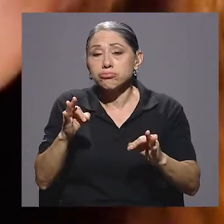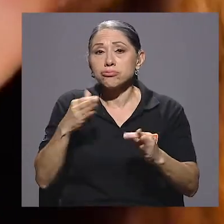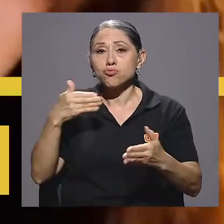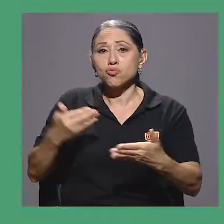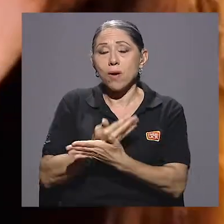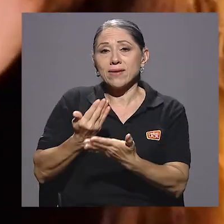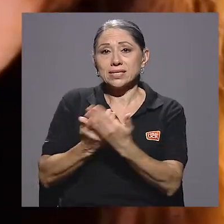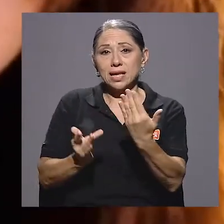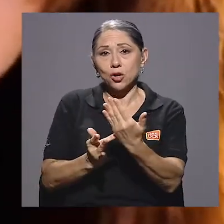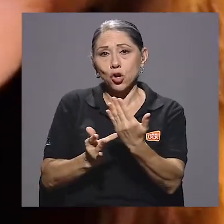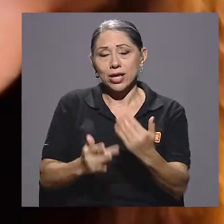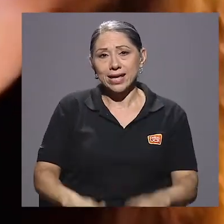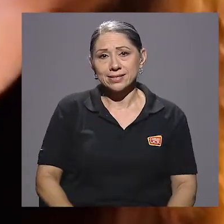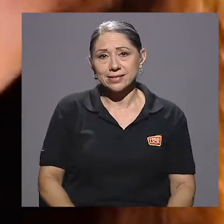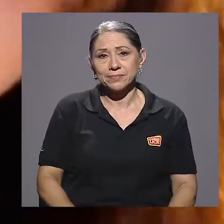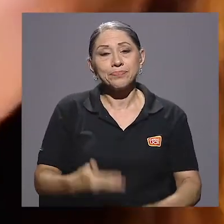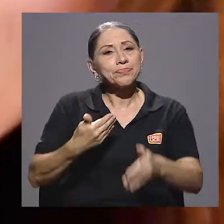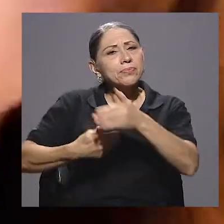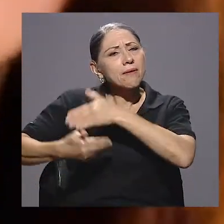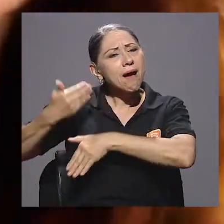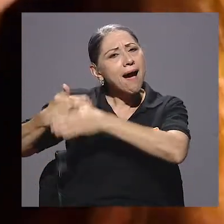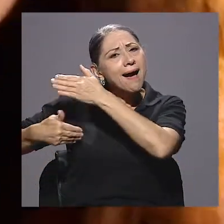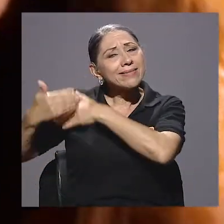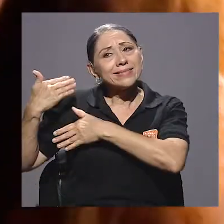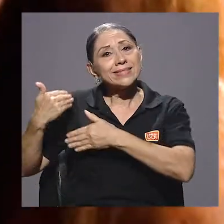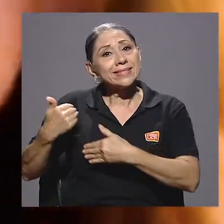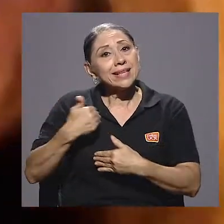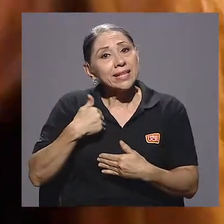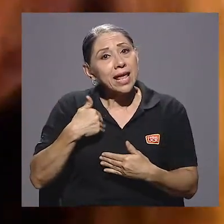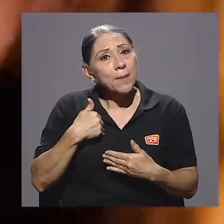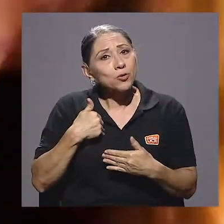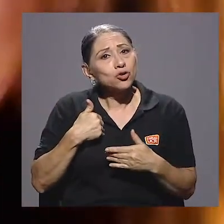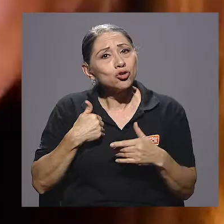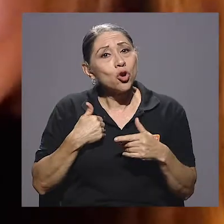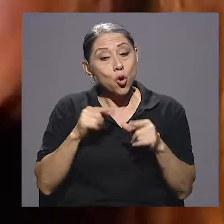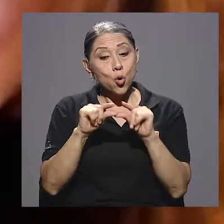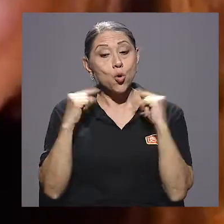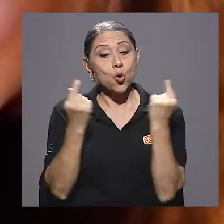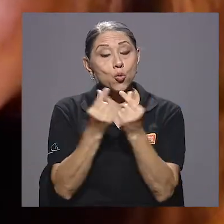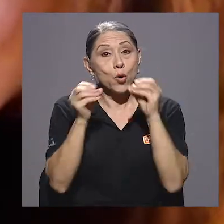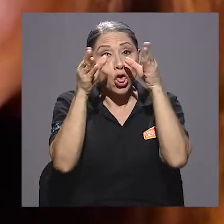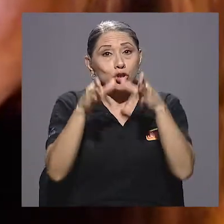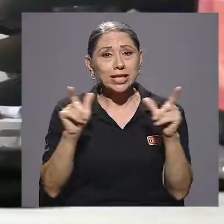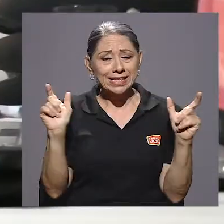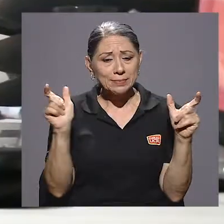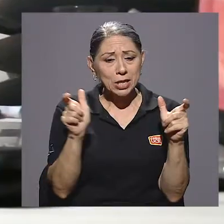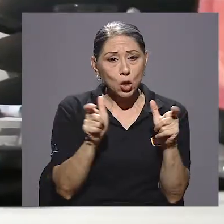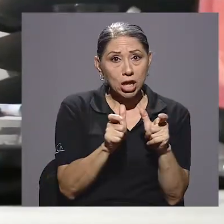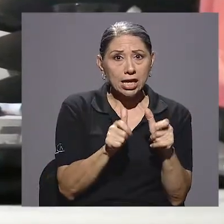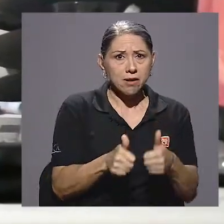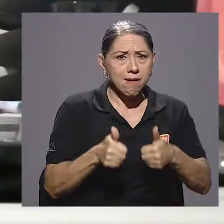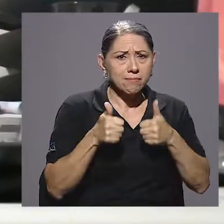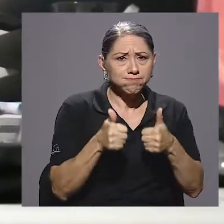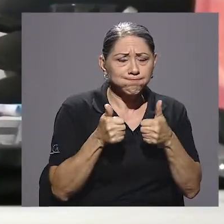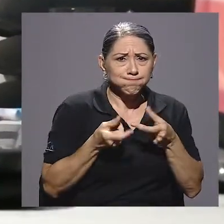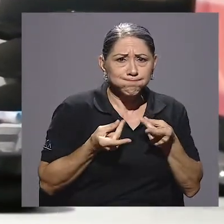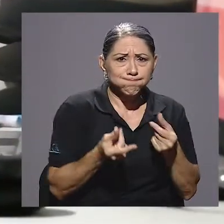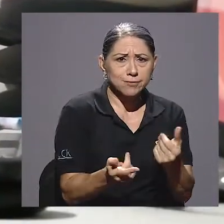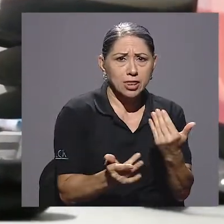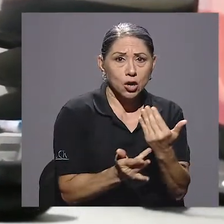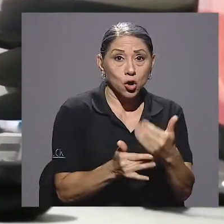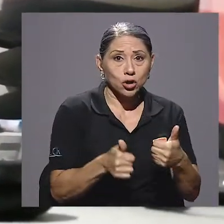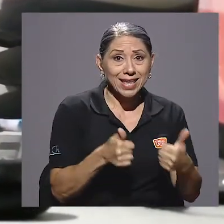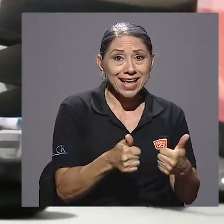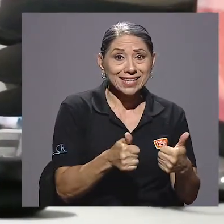¿verdad? Mientras teníamos una minoría de docentes que estaban manejando las nuevas tecnologías, la